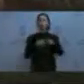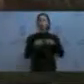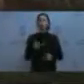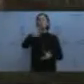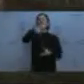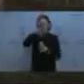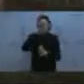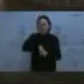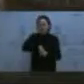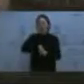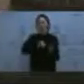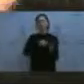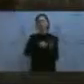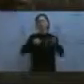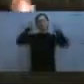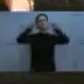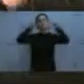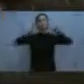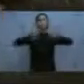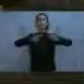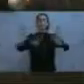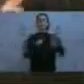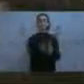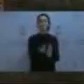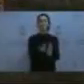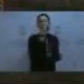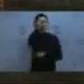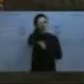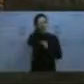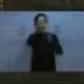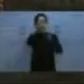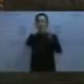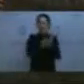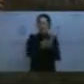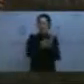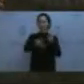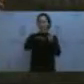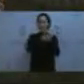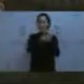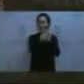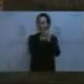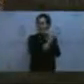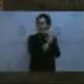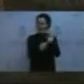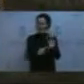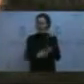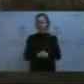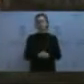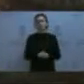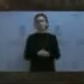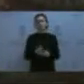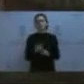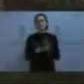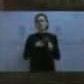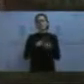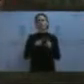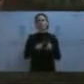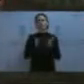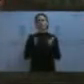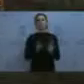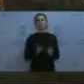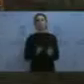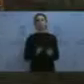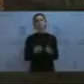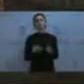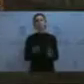educativo, en los términos previstos en el Estatuto y en la Ley. Y también, de acuerdo, señoría, y esto es importante, con